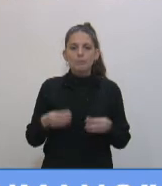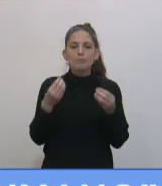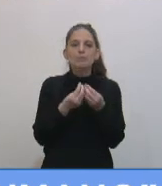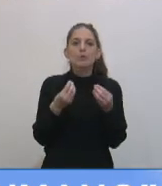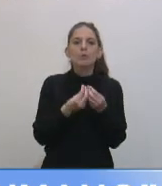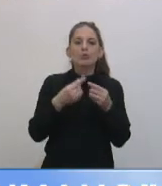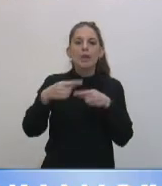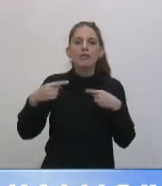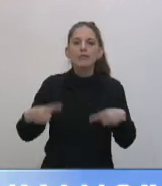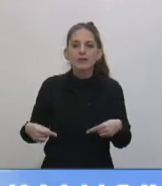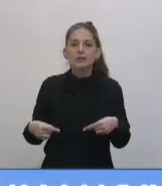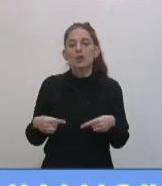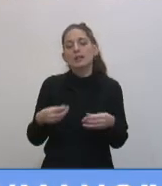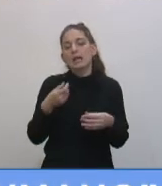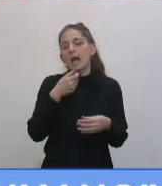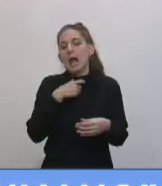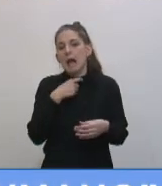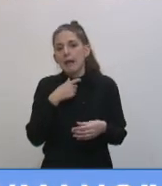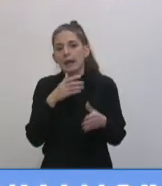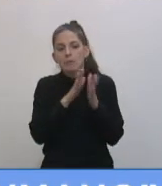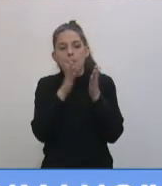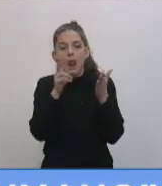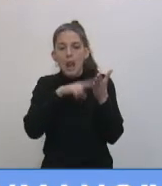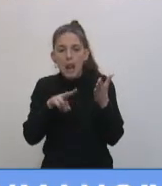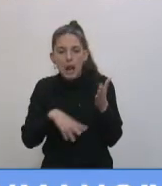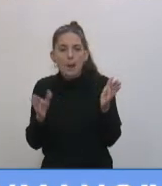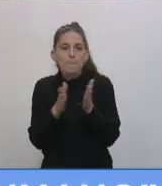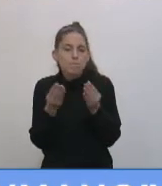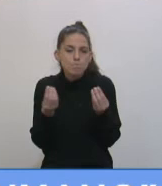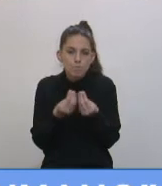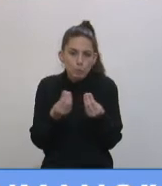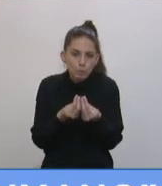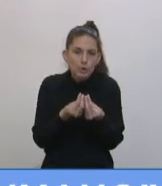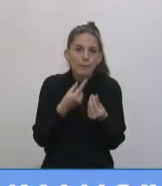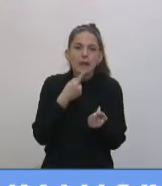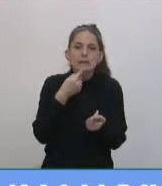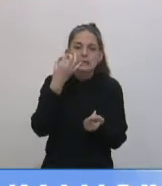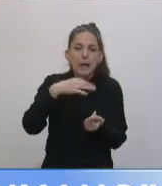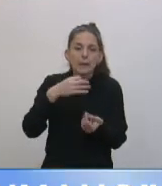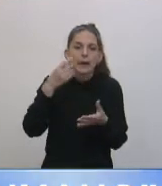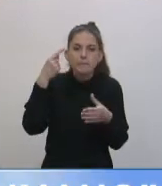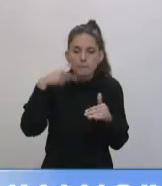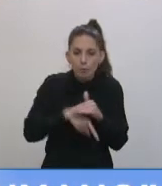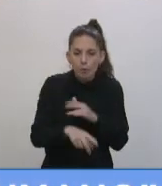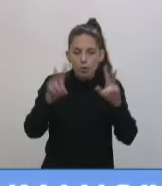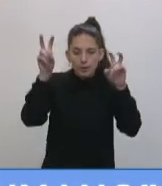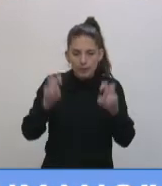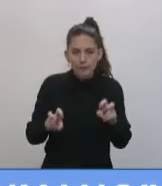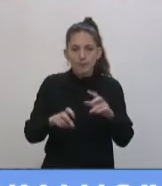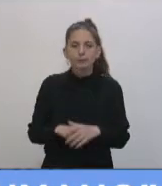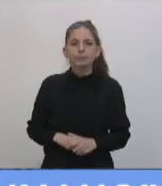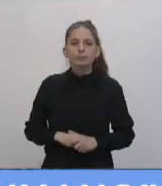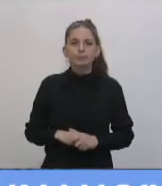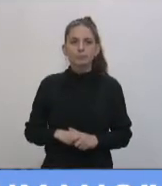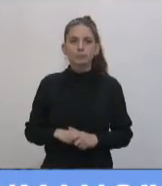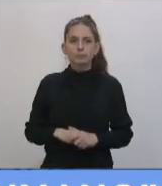tanta biografía para saber lo que significa. Pero con esto quieren decir, pues, estamos del lado de aquellos que